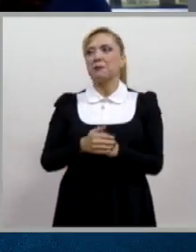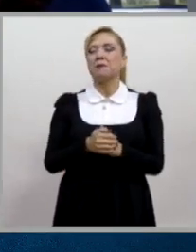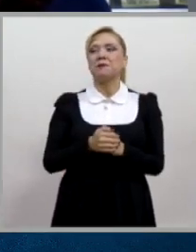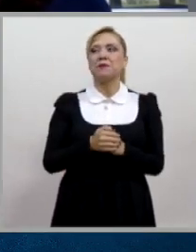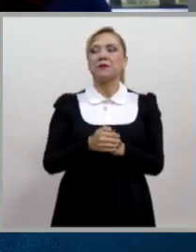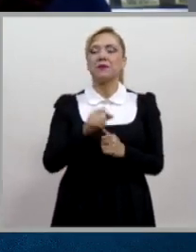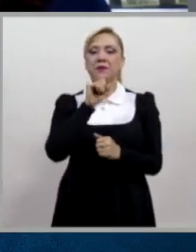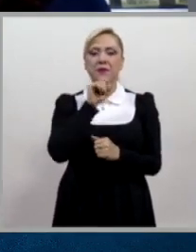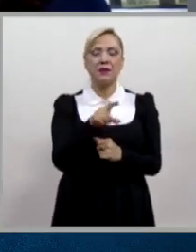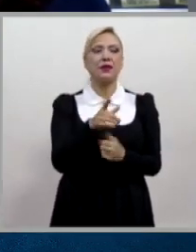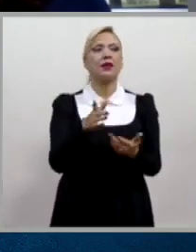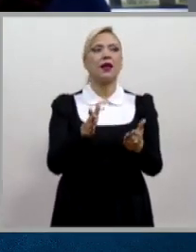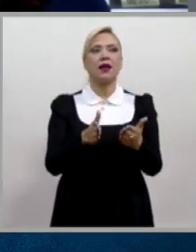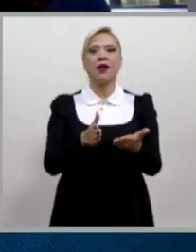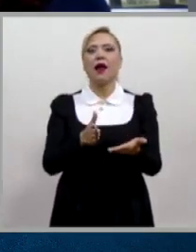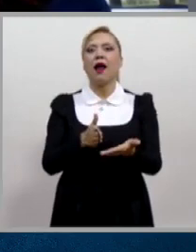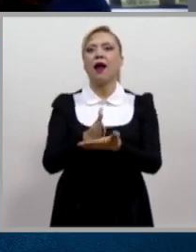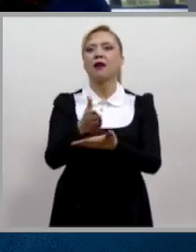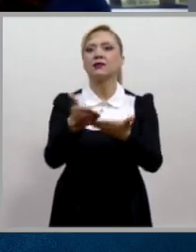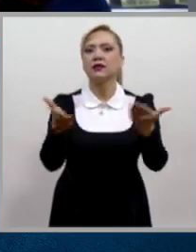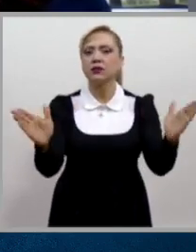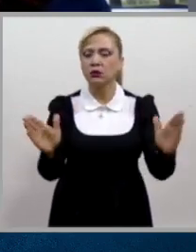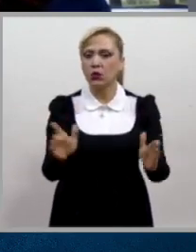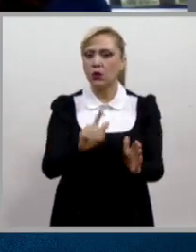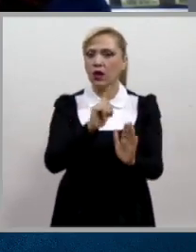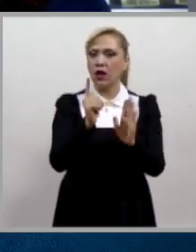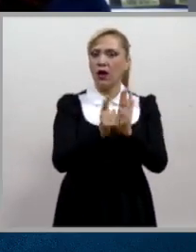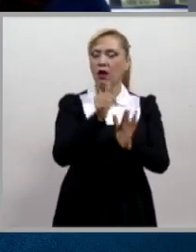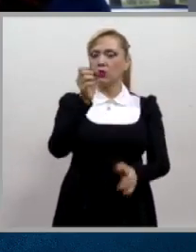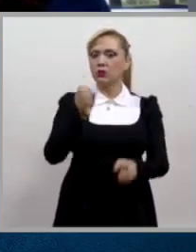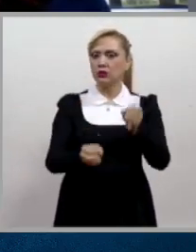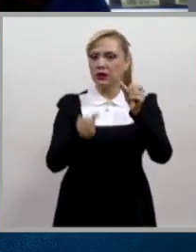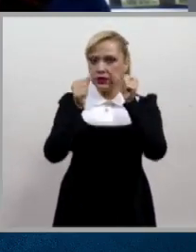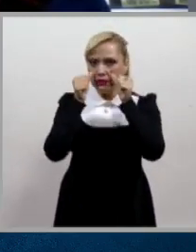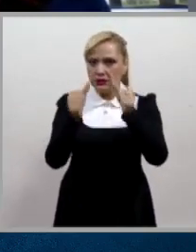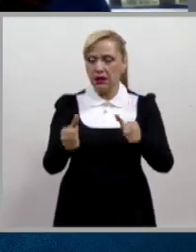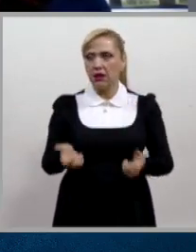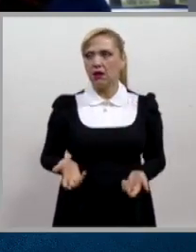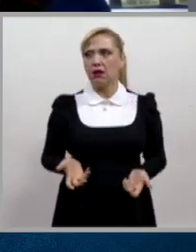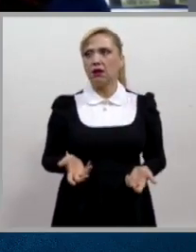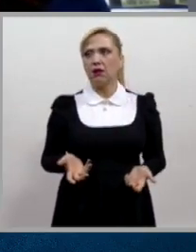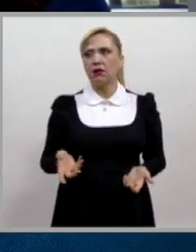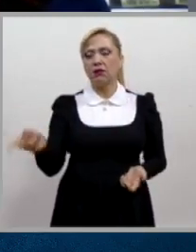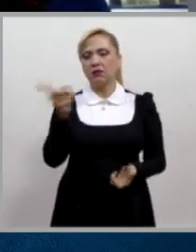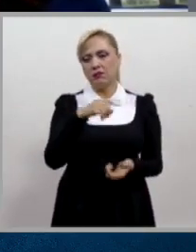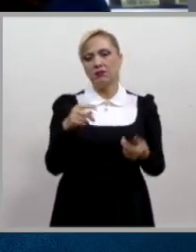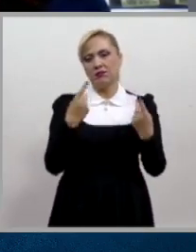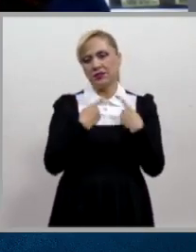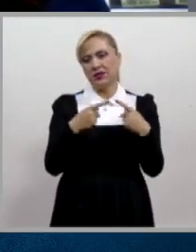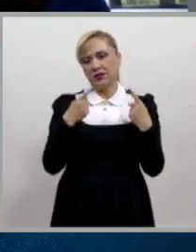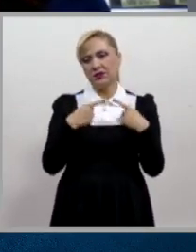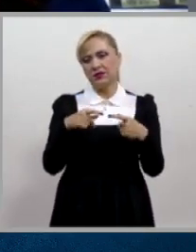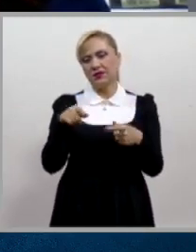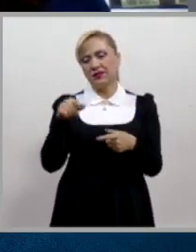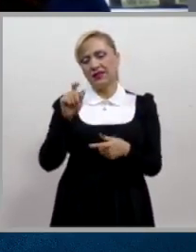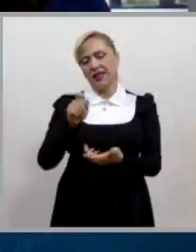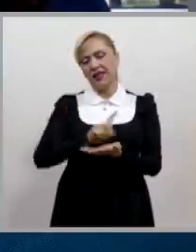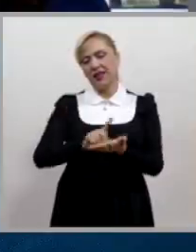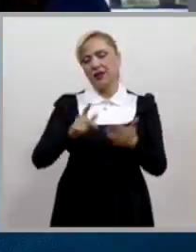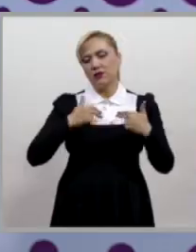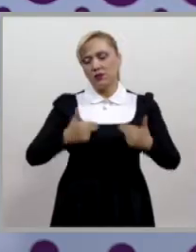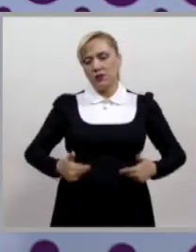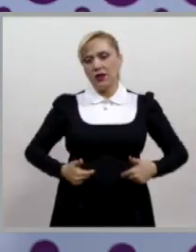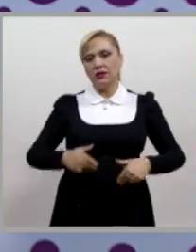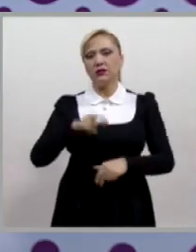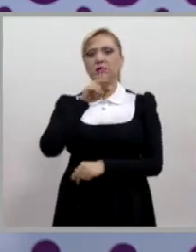al tema del acceso a la justicia que ya mencionó Carla, pero hay una preocupación particular que creo las personas que nos dedicamos a los derechos humanos, tú entre